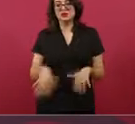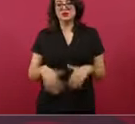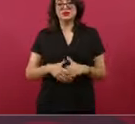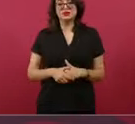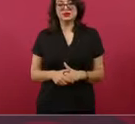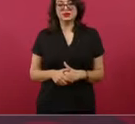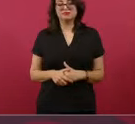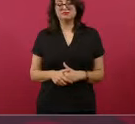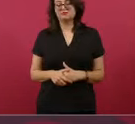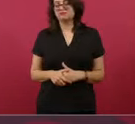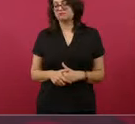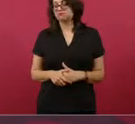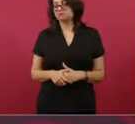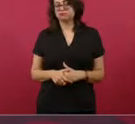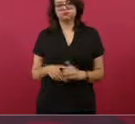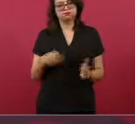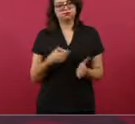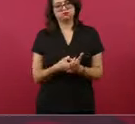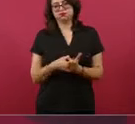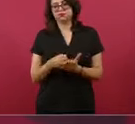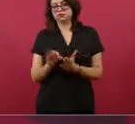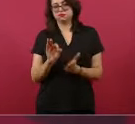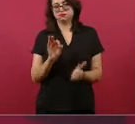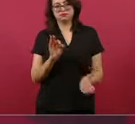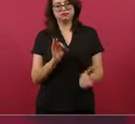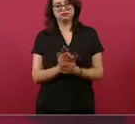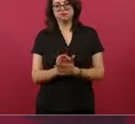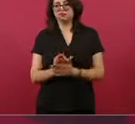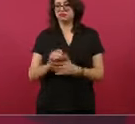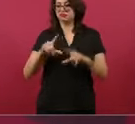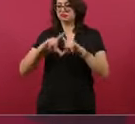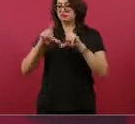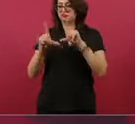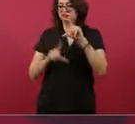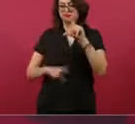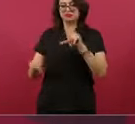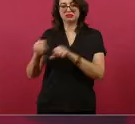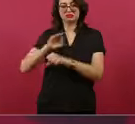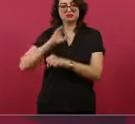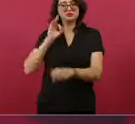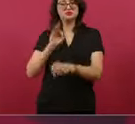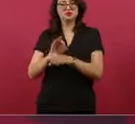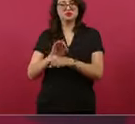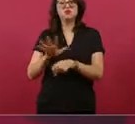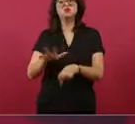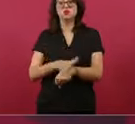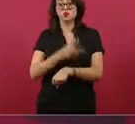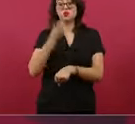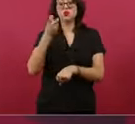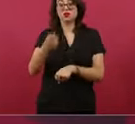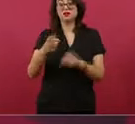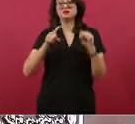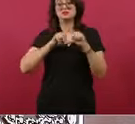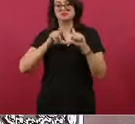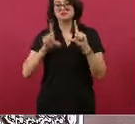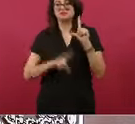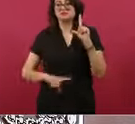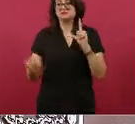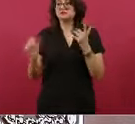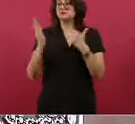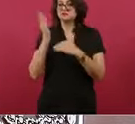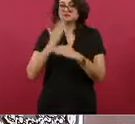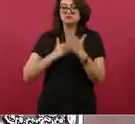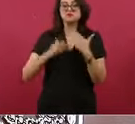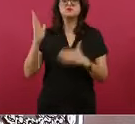Por eso son héroes, heroínas. Así ha salido adelante México. Entonces,